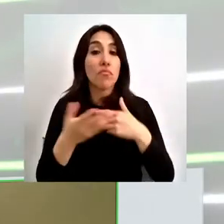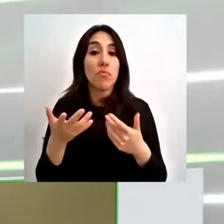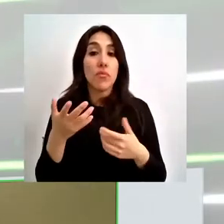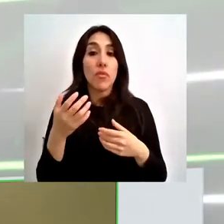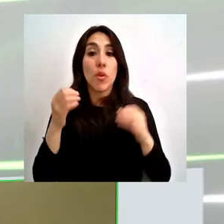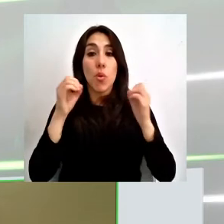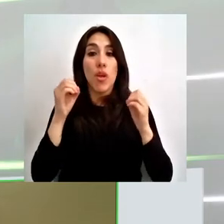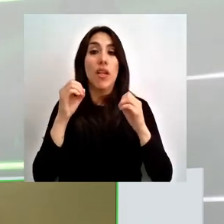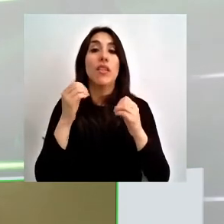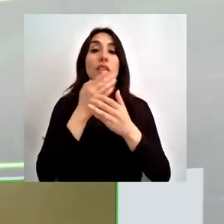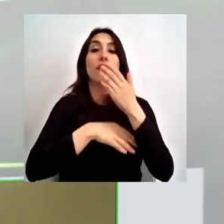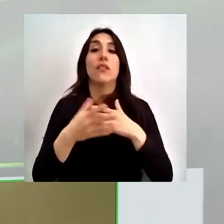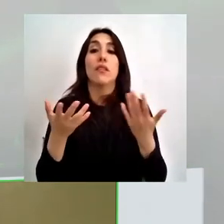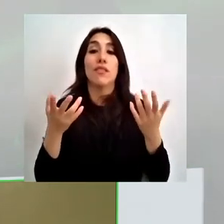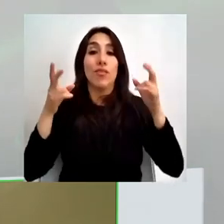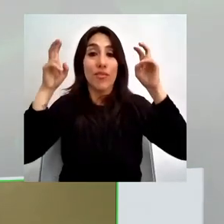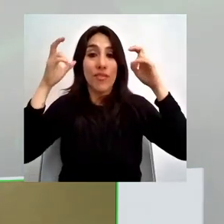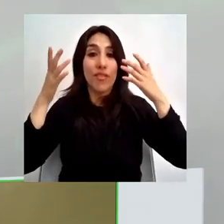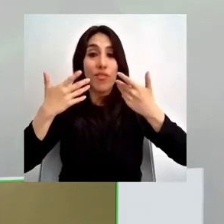eso